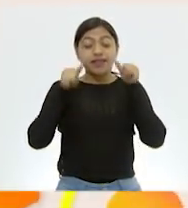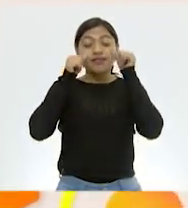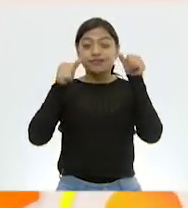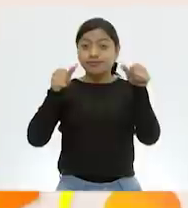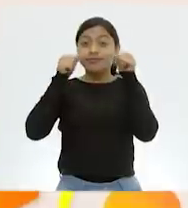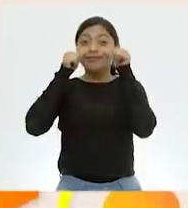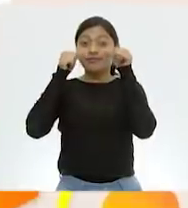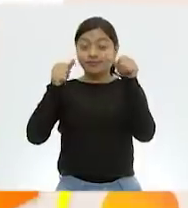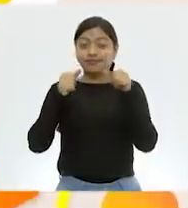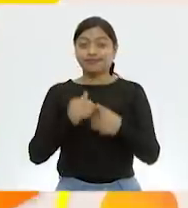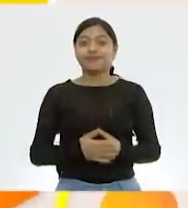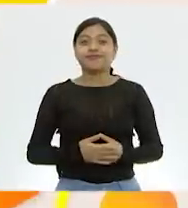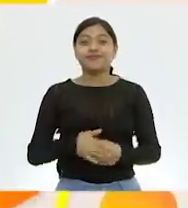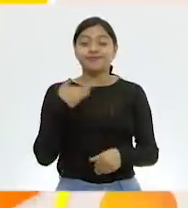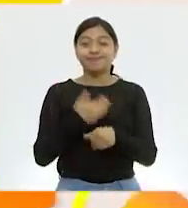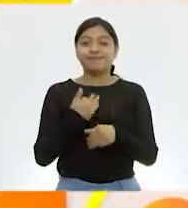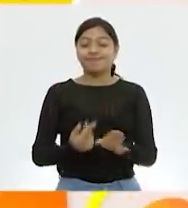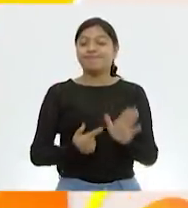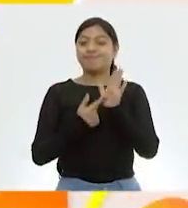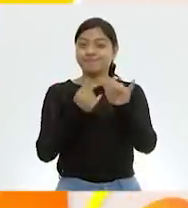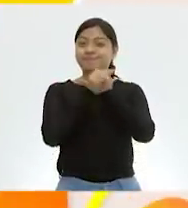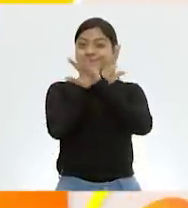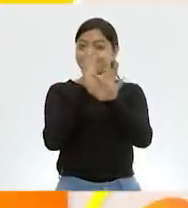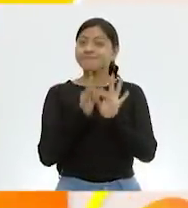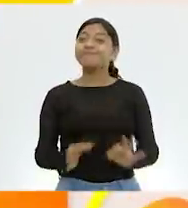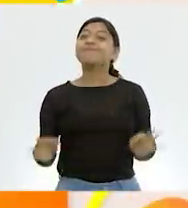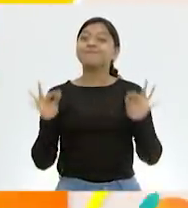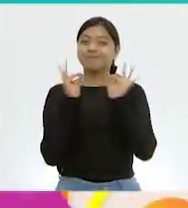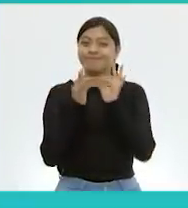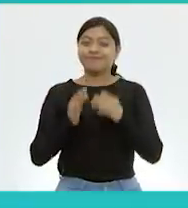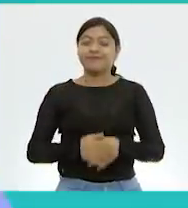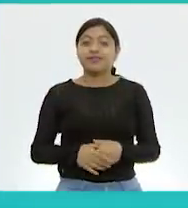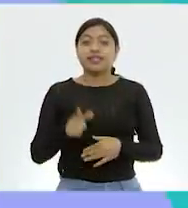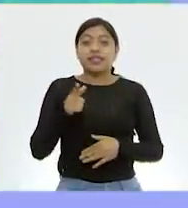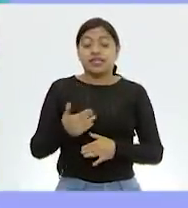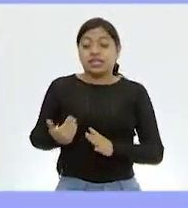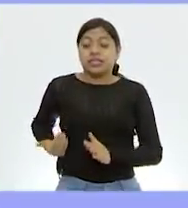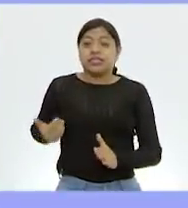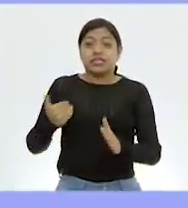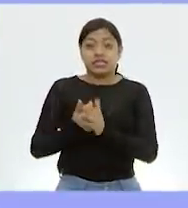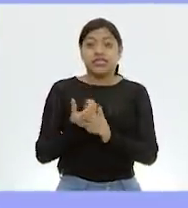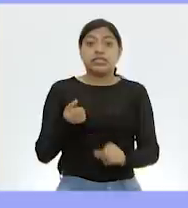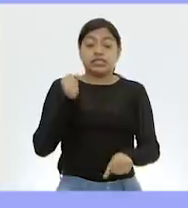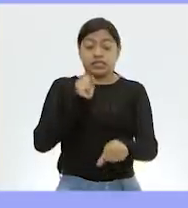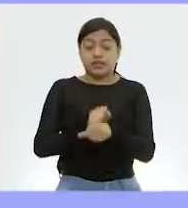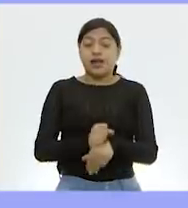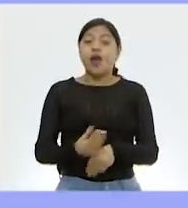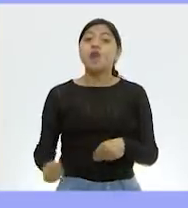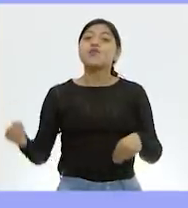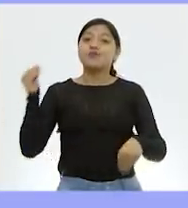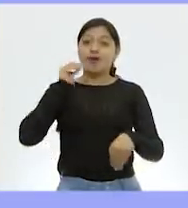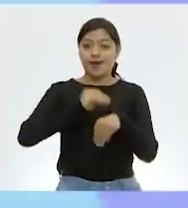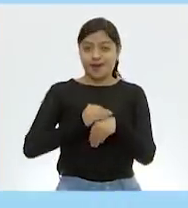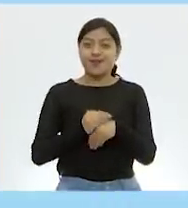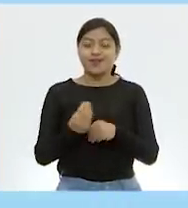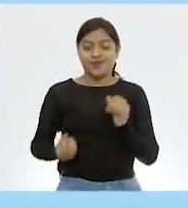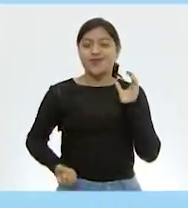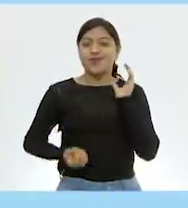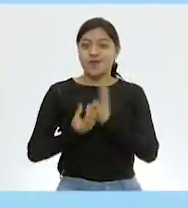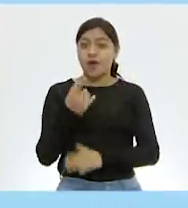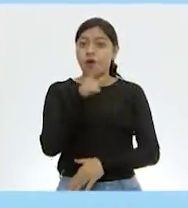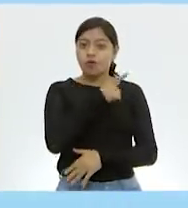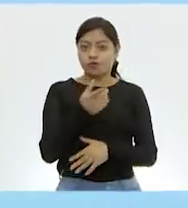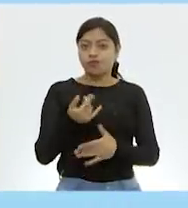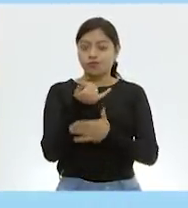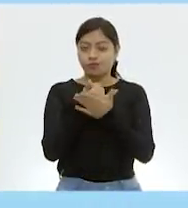Atención, atención. Información importante. Durante estas semanas tendremos un nuevo espacio en donde aprenderemos